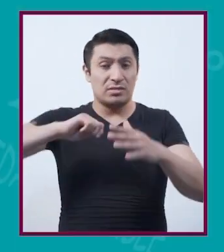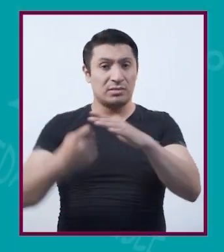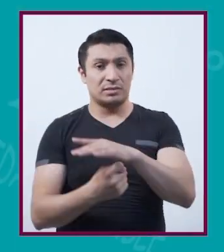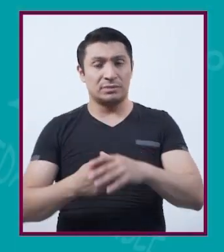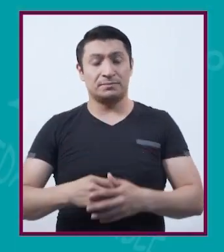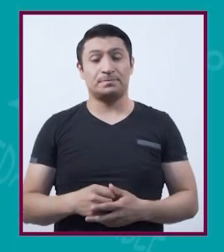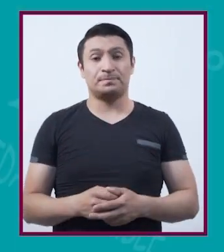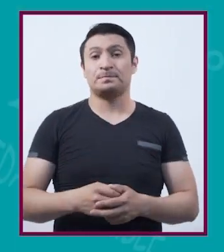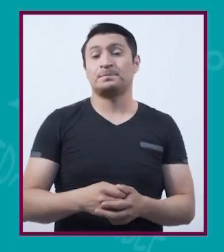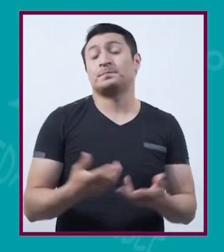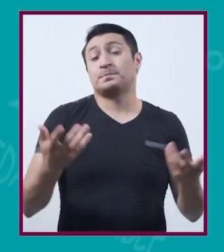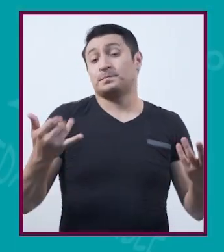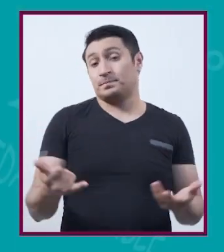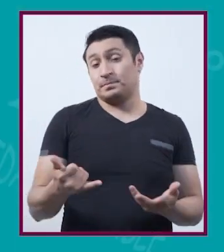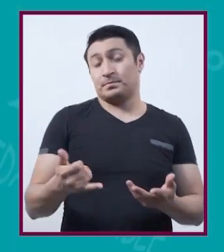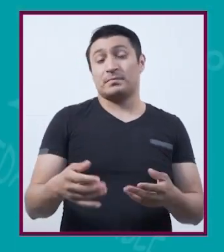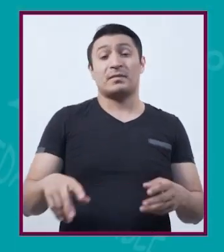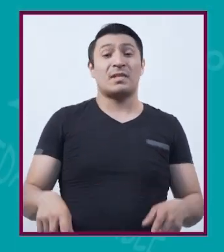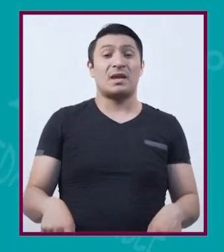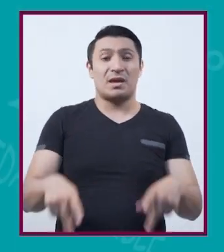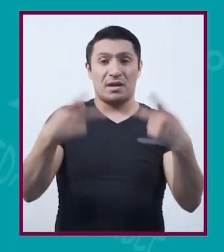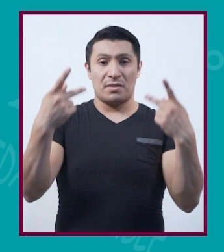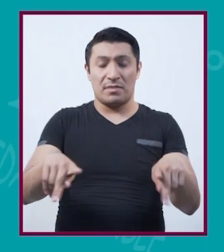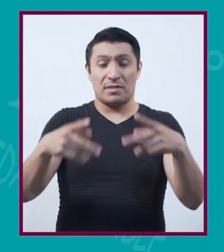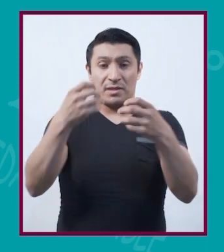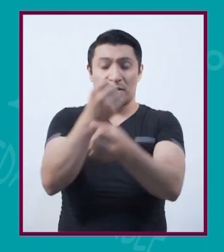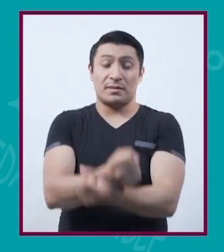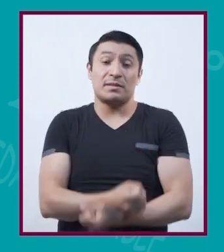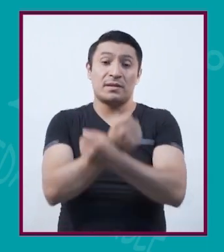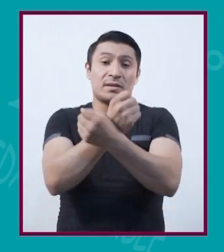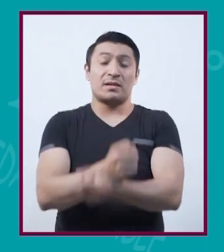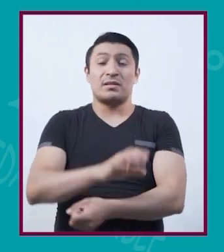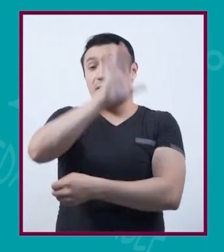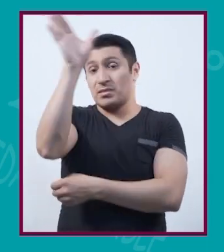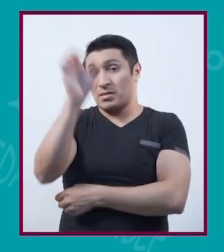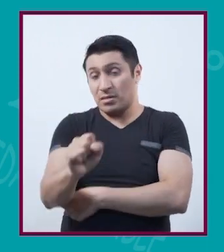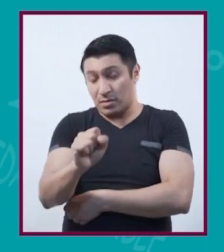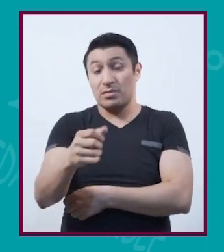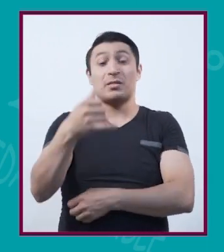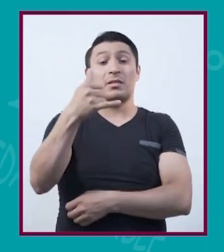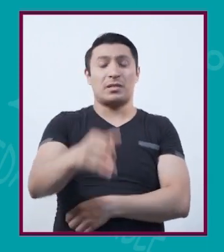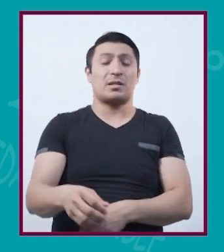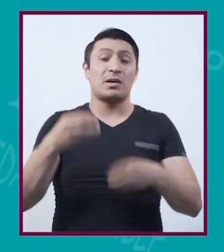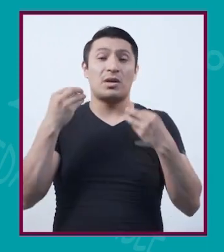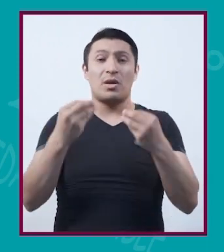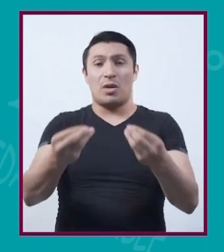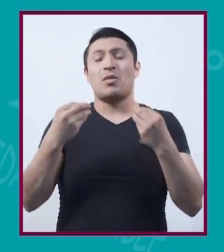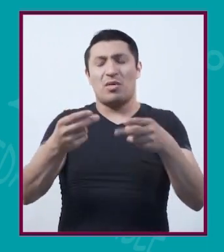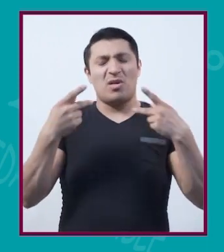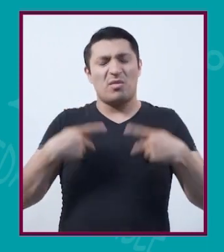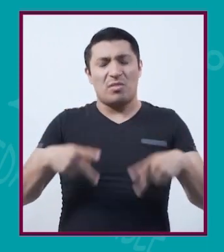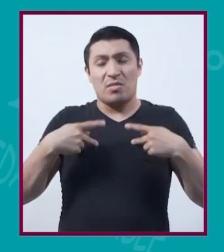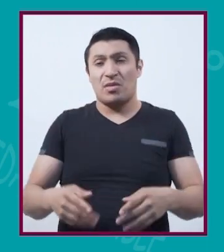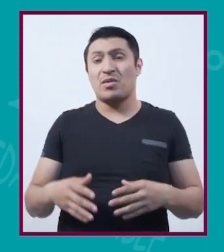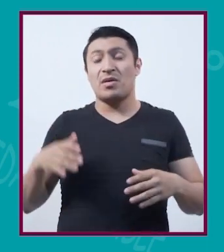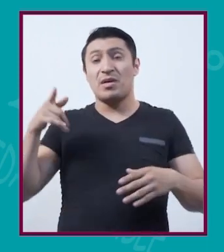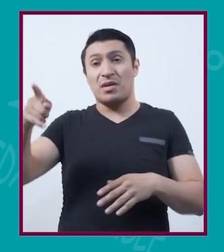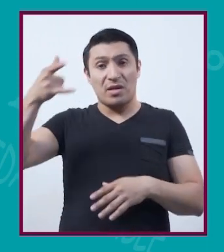etcétera. ¿Qué nos impidió independizarnos desde antes? Pues en